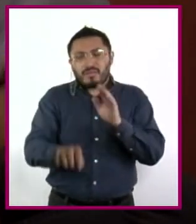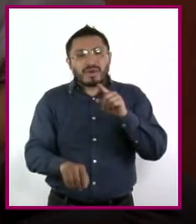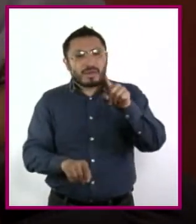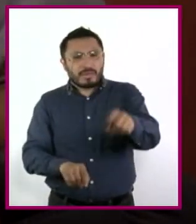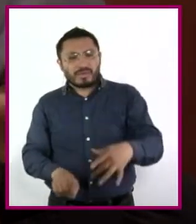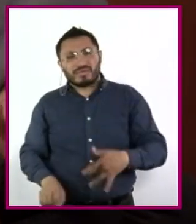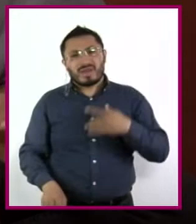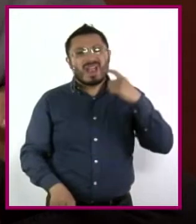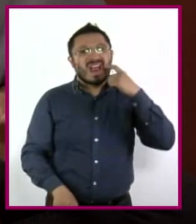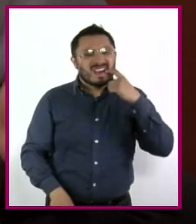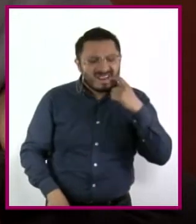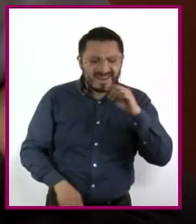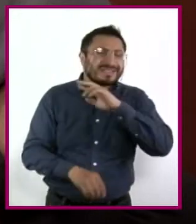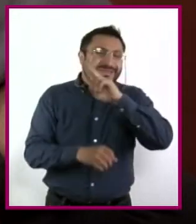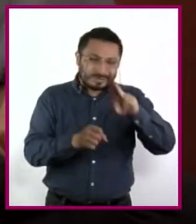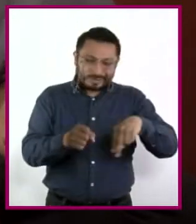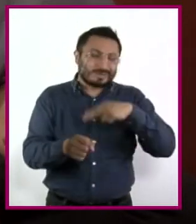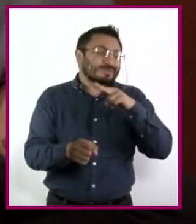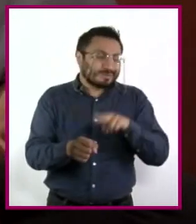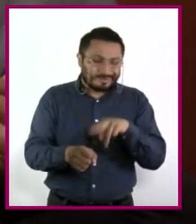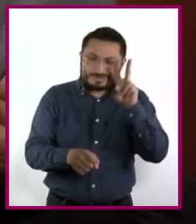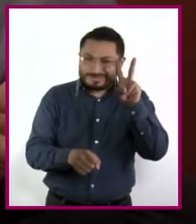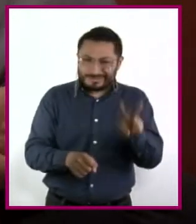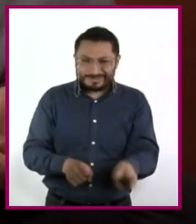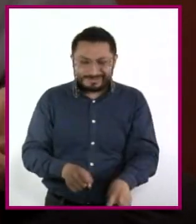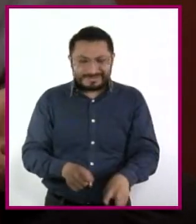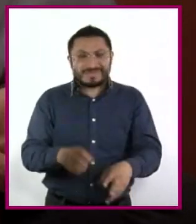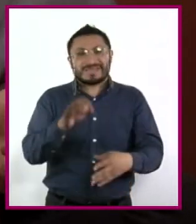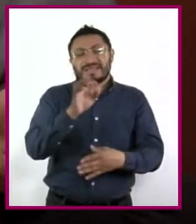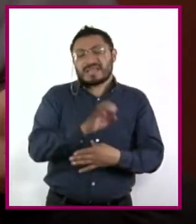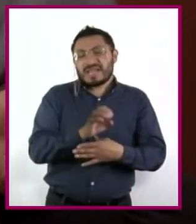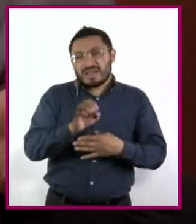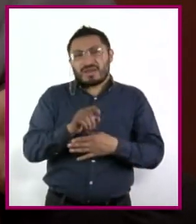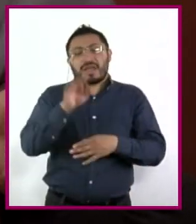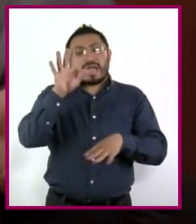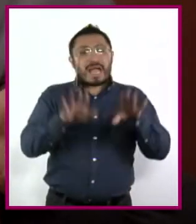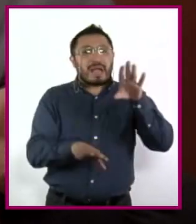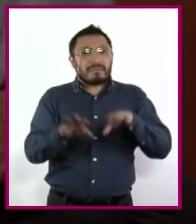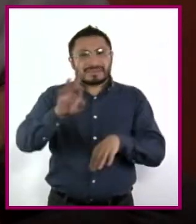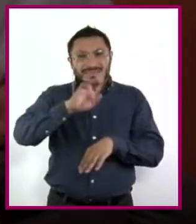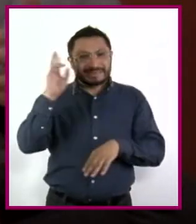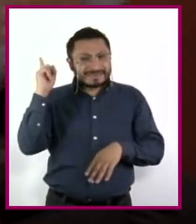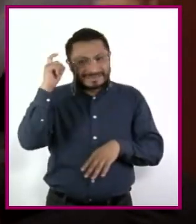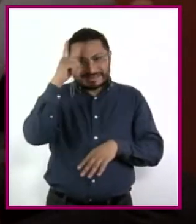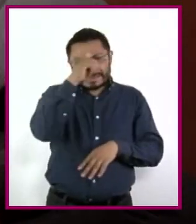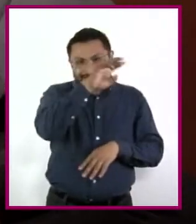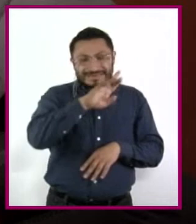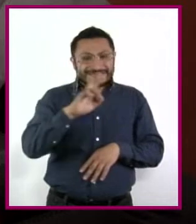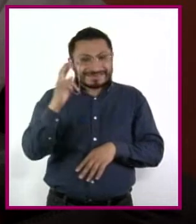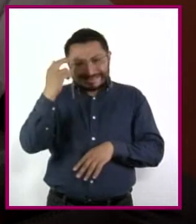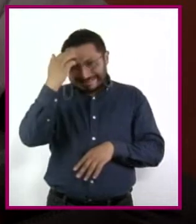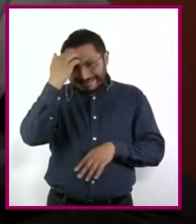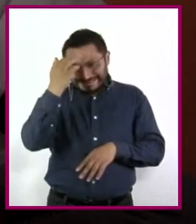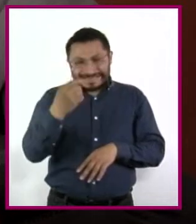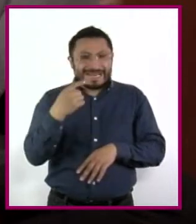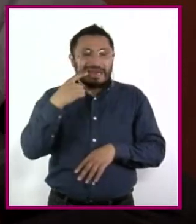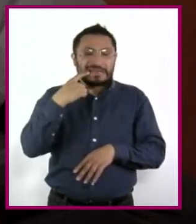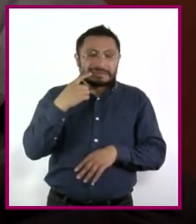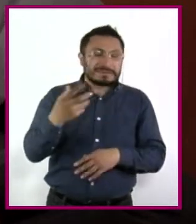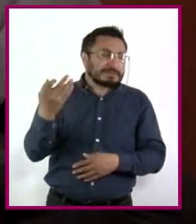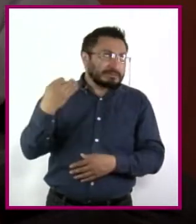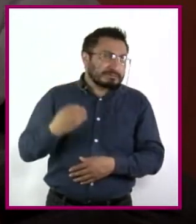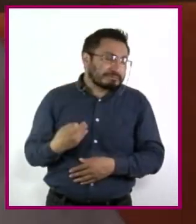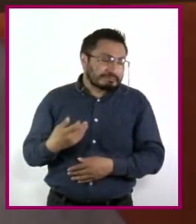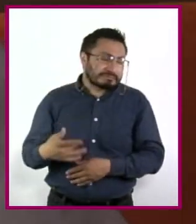una emoción tan común y la verdad es que nos cuesta mucho reconocer que la sentimos. En fin, imagina que estás en